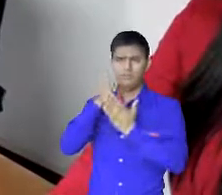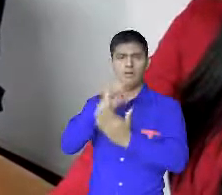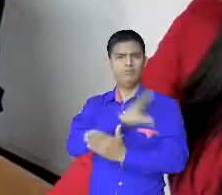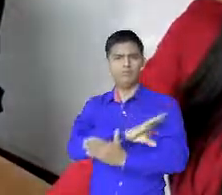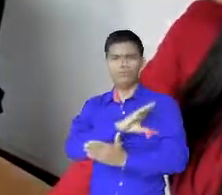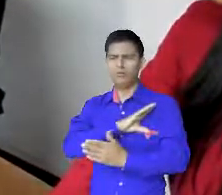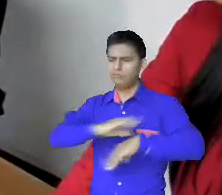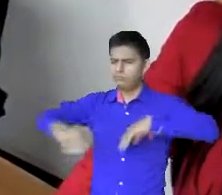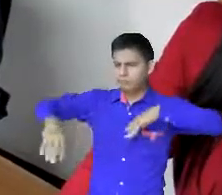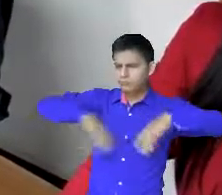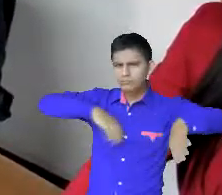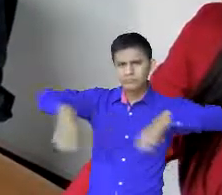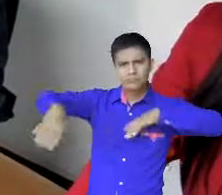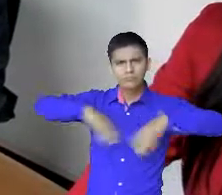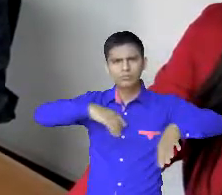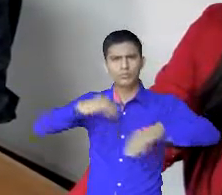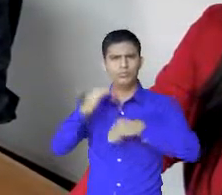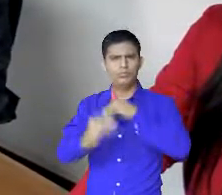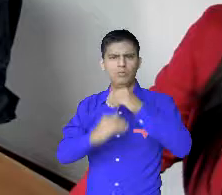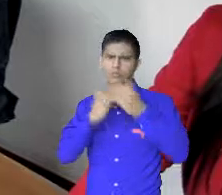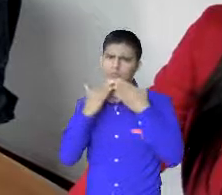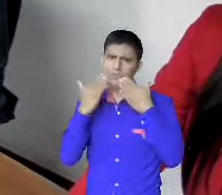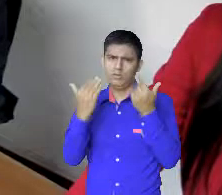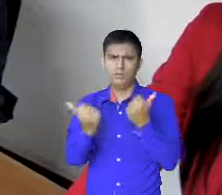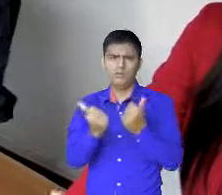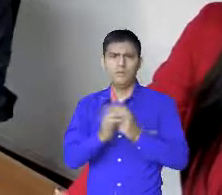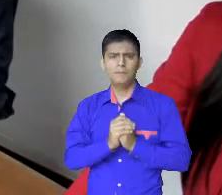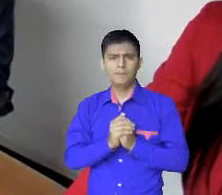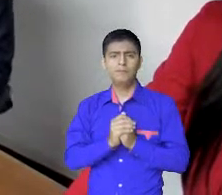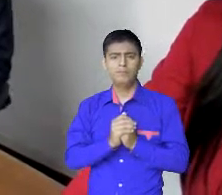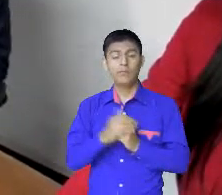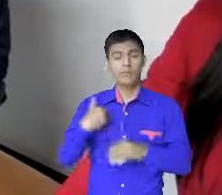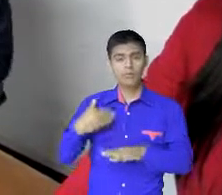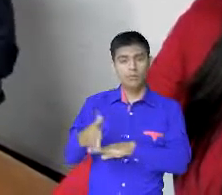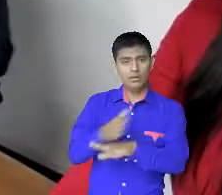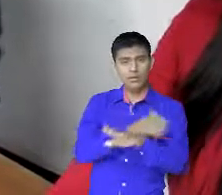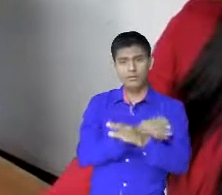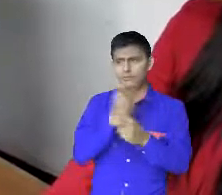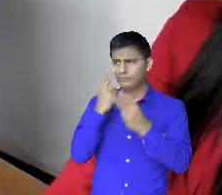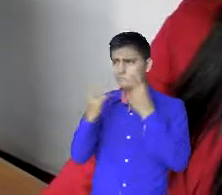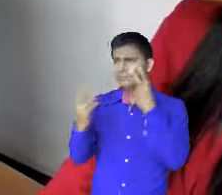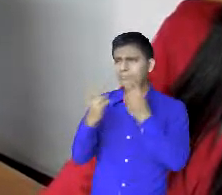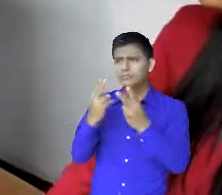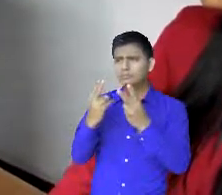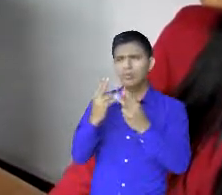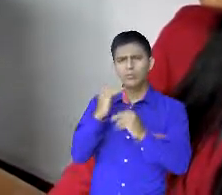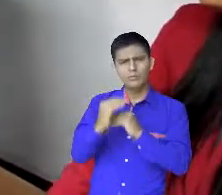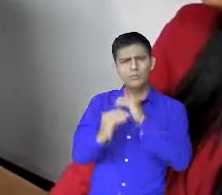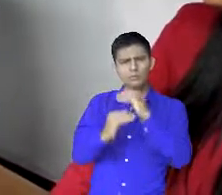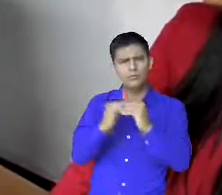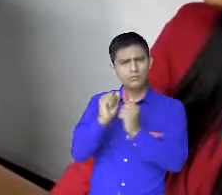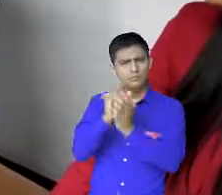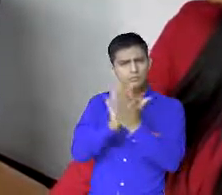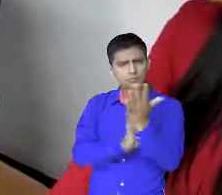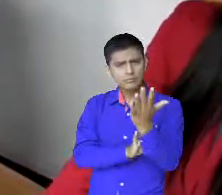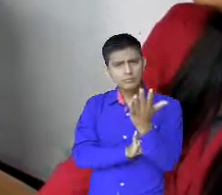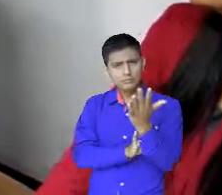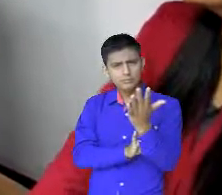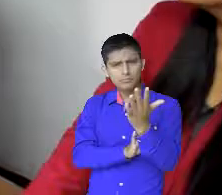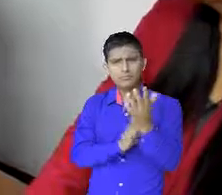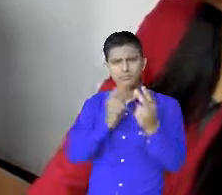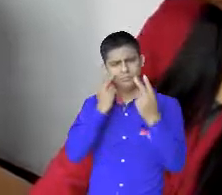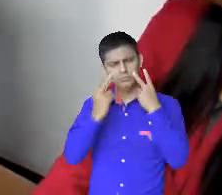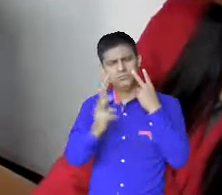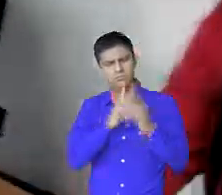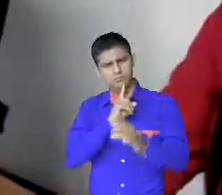lo está luchando y lo queremos hacer de la buena manera. Yo ayer estaba revisando ya detenidamente el proyecto y